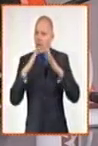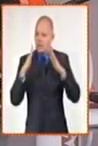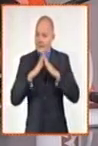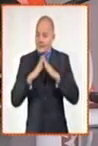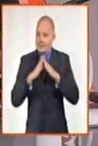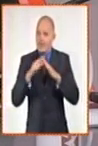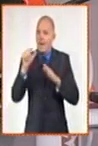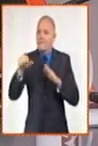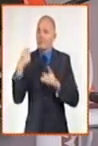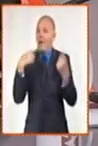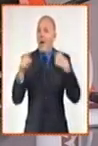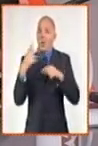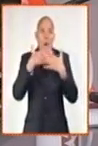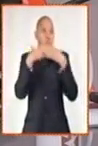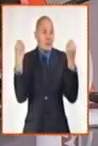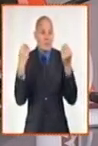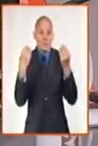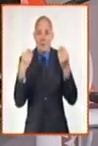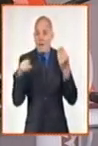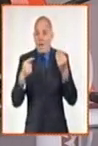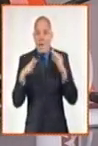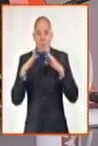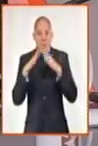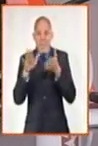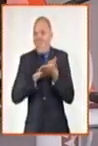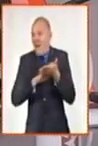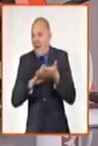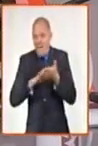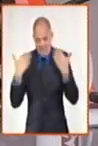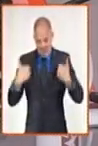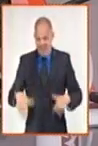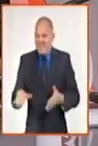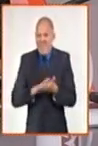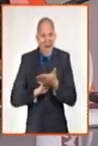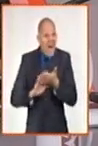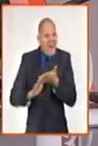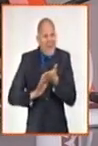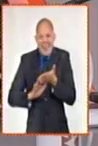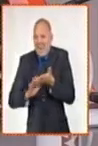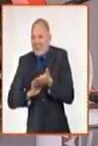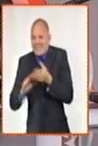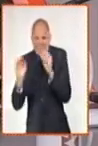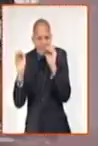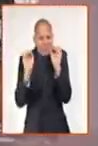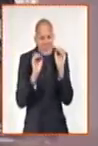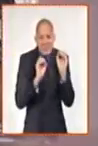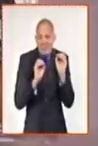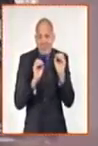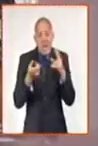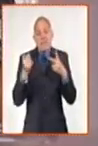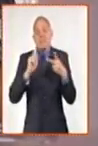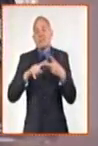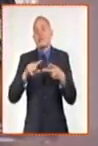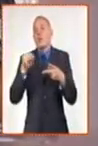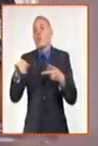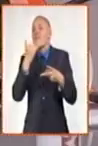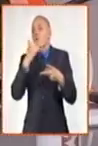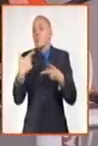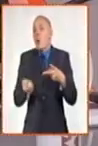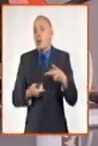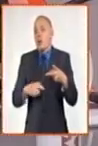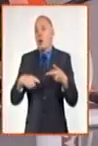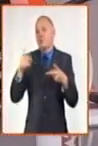es la que más toca, porque hay personas que han perdido todo en este huracán, La otra afectación más grande ha sido la electricidad,